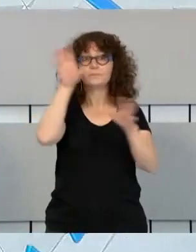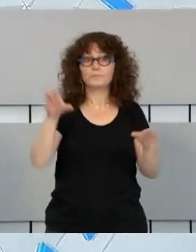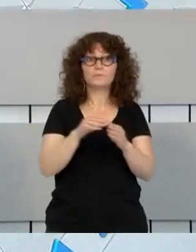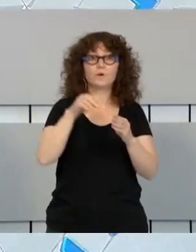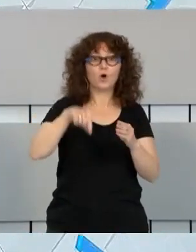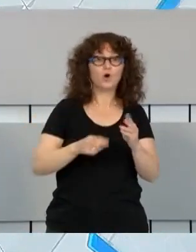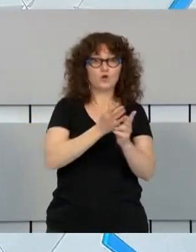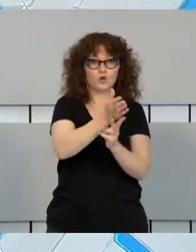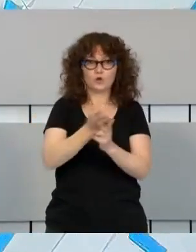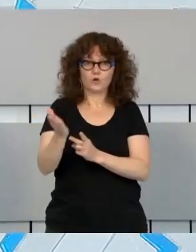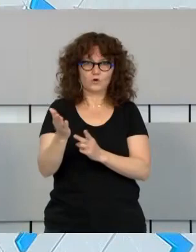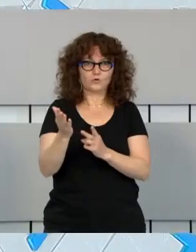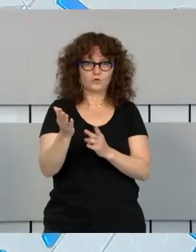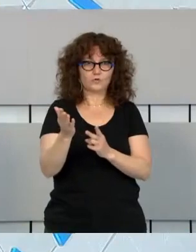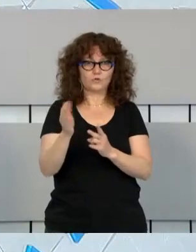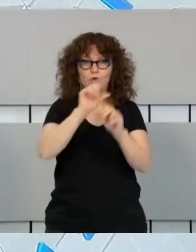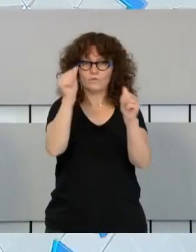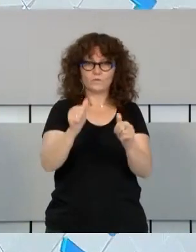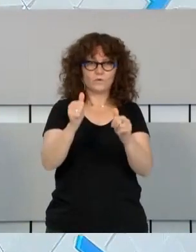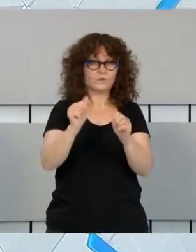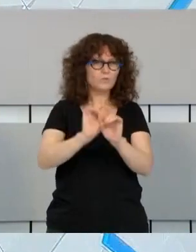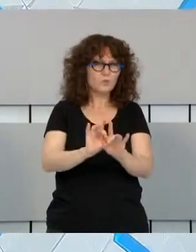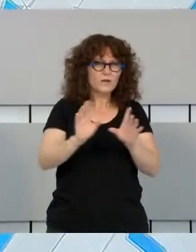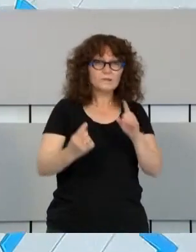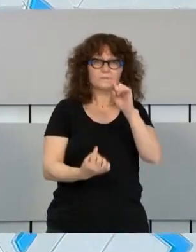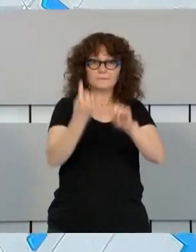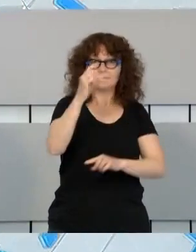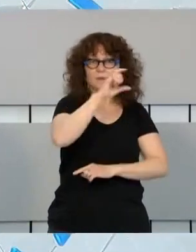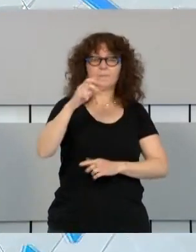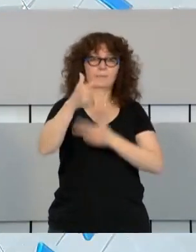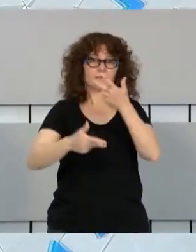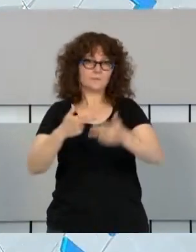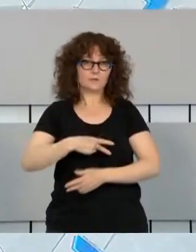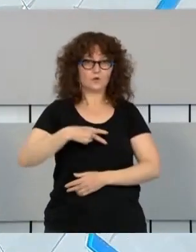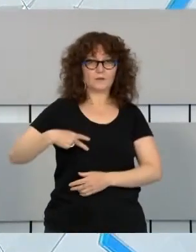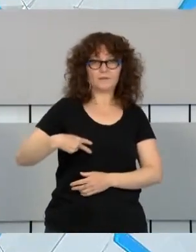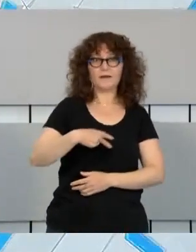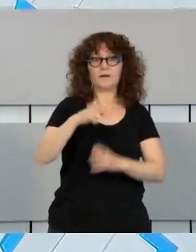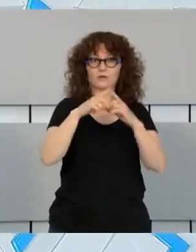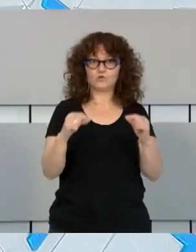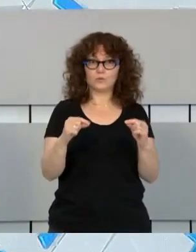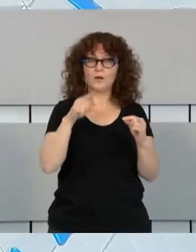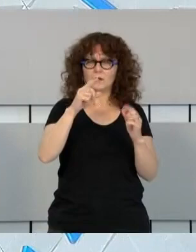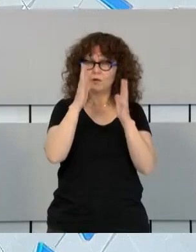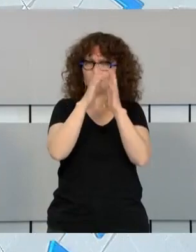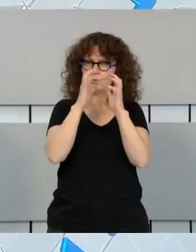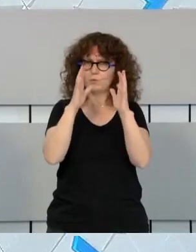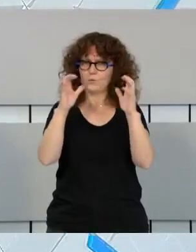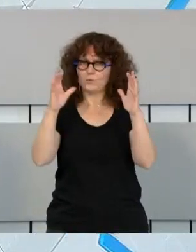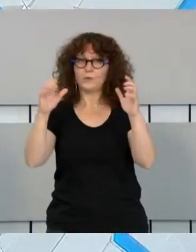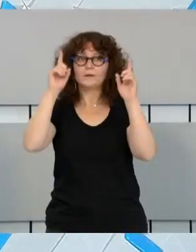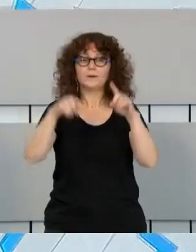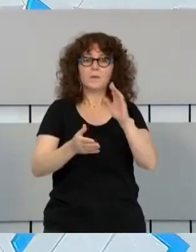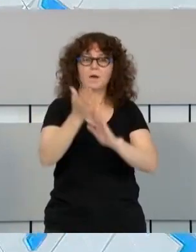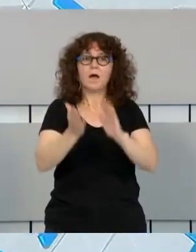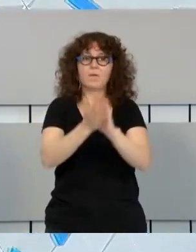tenemos dos tendencias muy claritas. En primer lugar, en el extremo norte, sobre todo en País Vasco, en Cantabria y Asturias, hablamos de abundante nubosidad y con riesgo